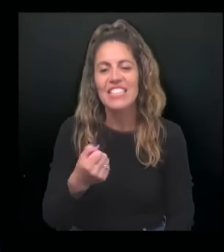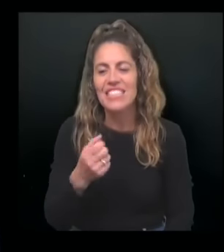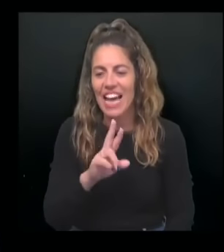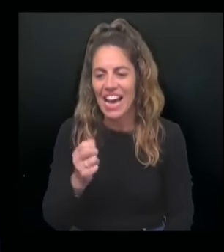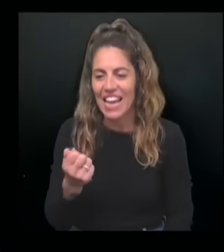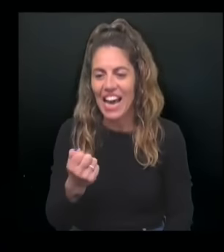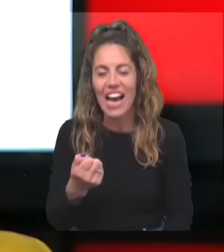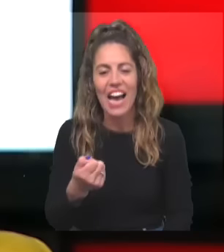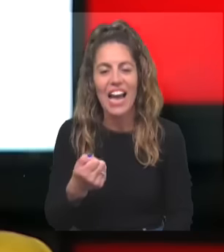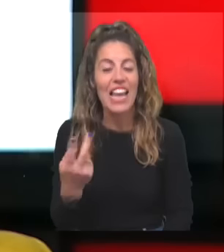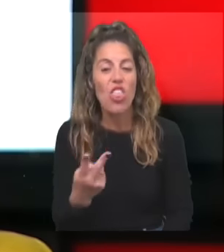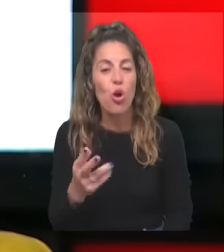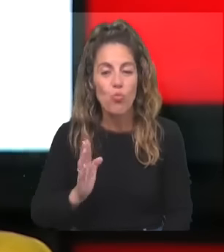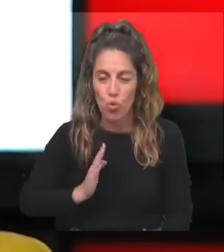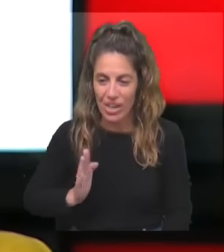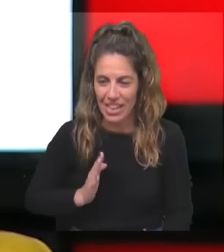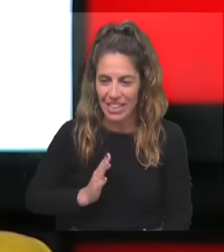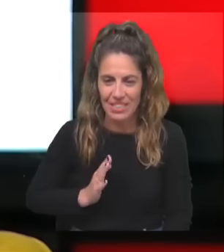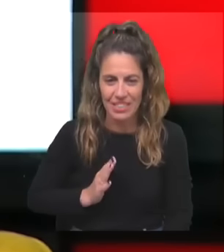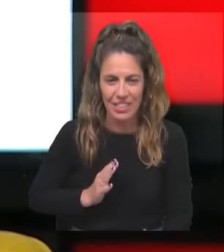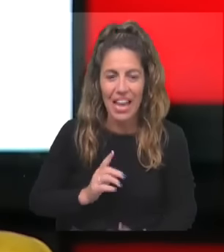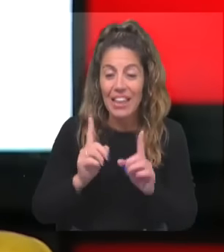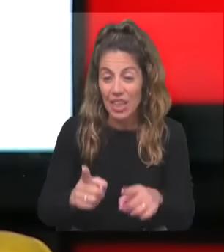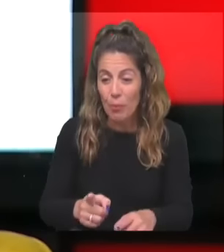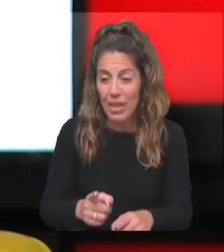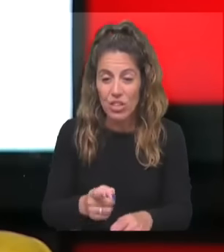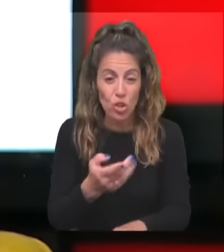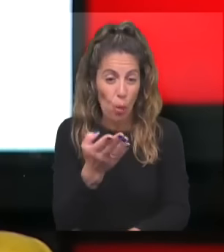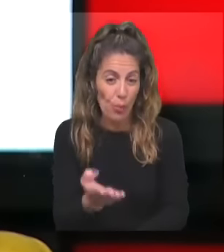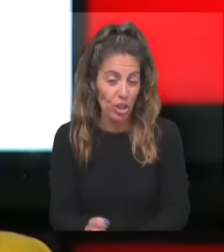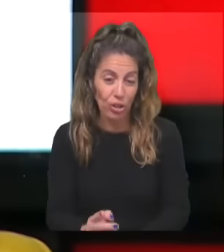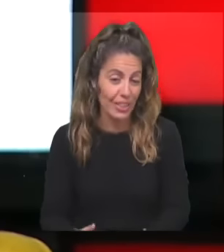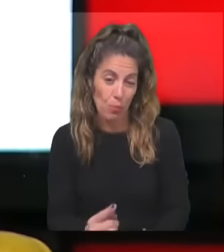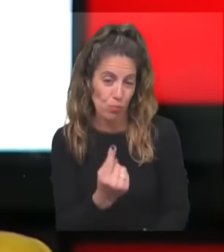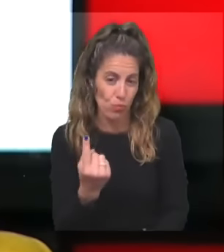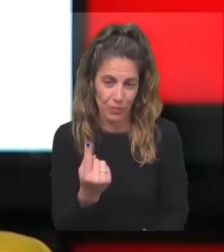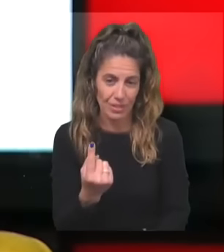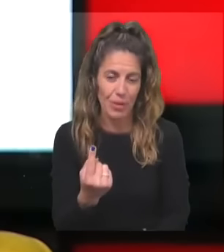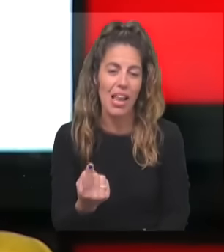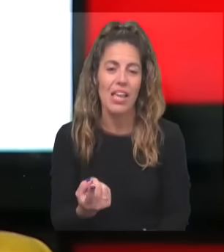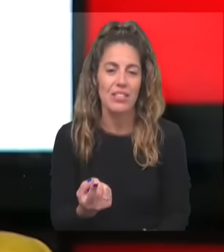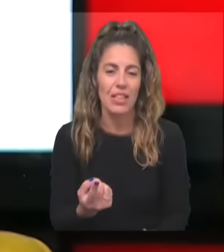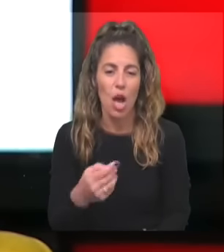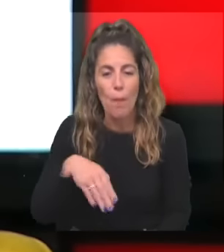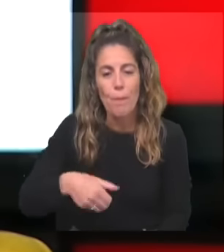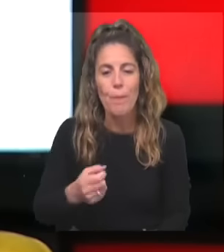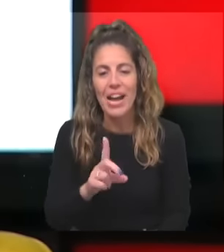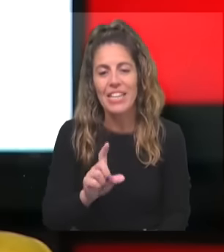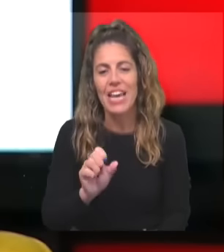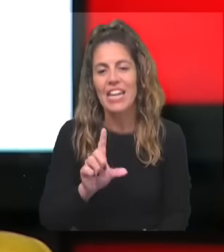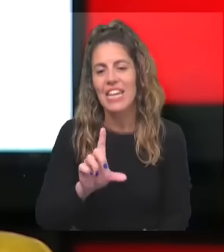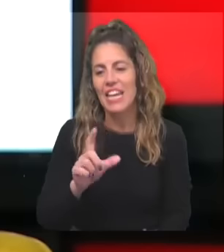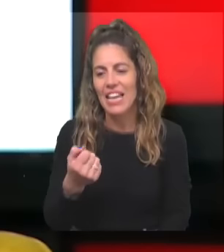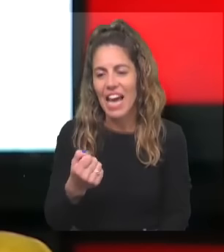Dos mujeres. Bueno, son también protagonistas centrales, ¿no? O sea. Marianela Larzábal